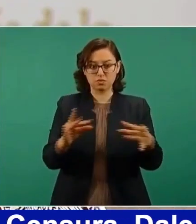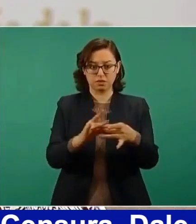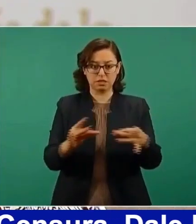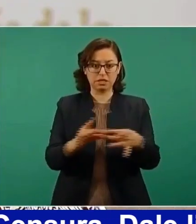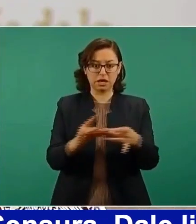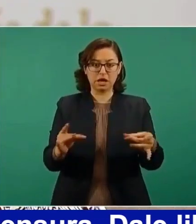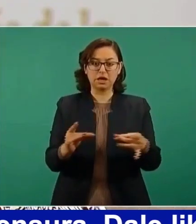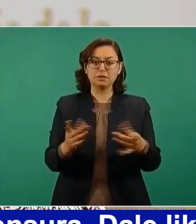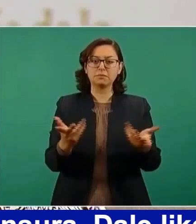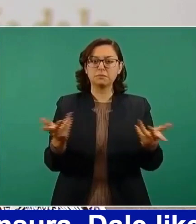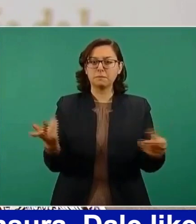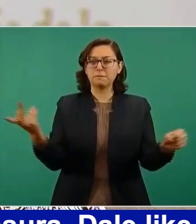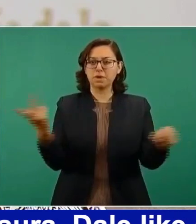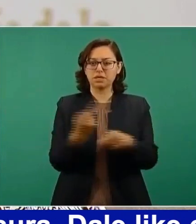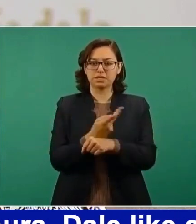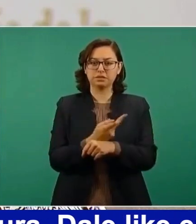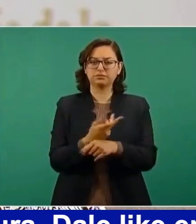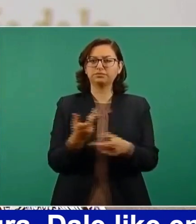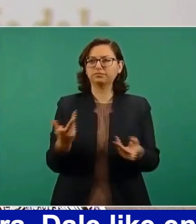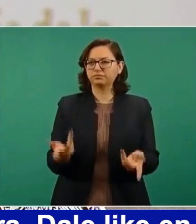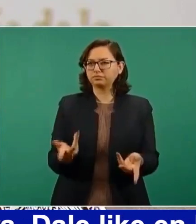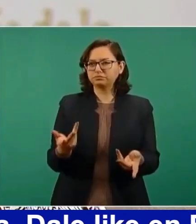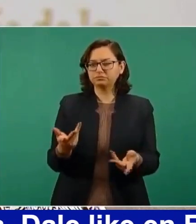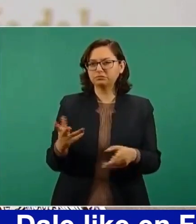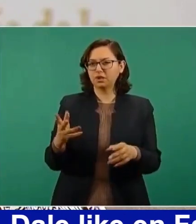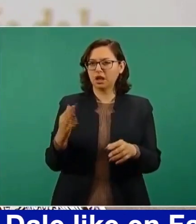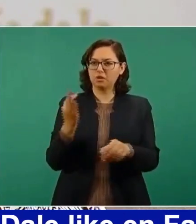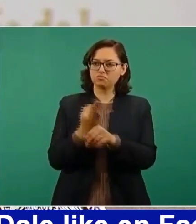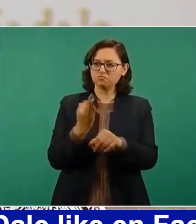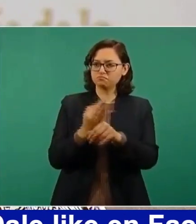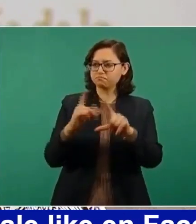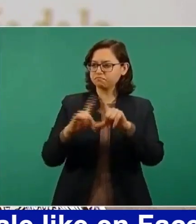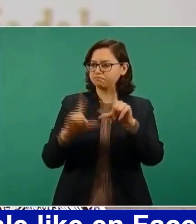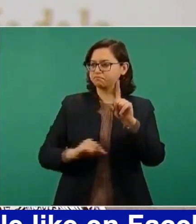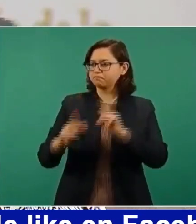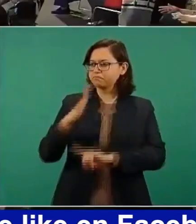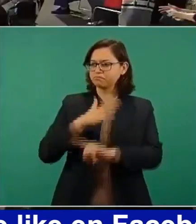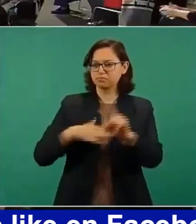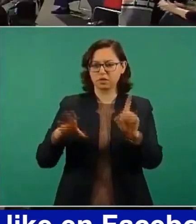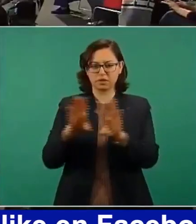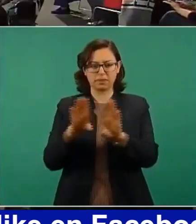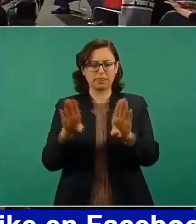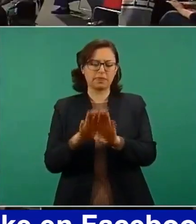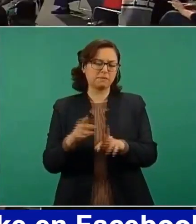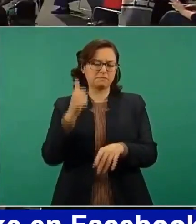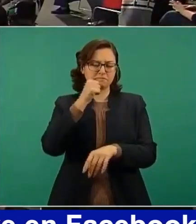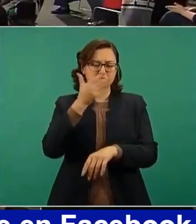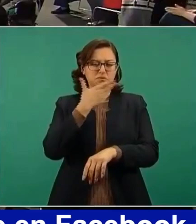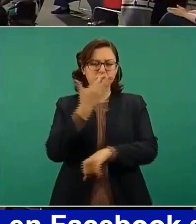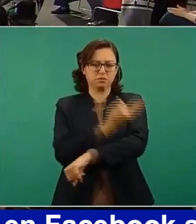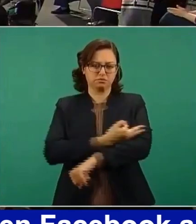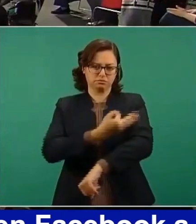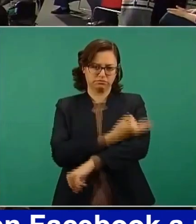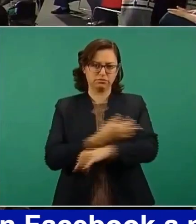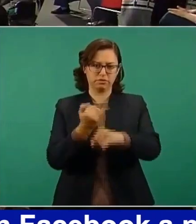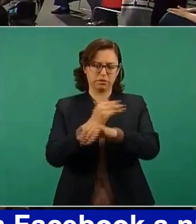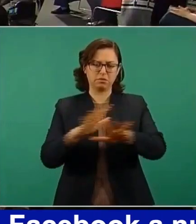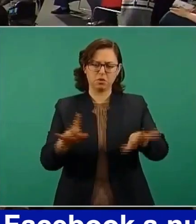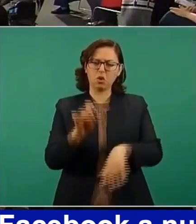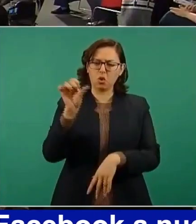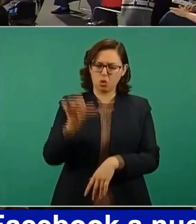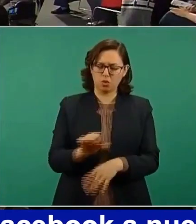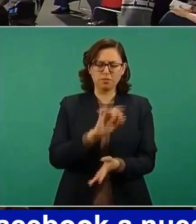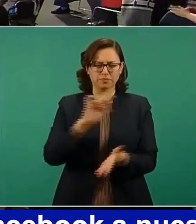a el estado que guarda la epidemia. Entonces, si me pasa la primera imagen, por favor. Como ustedes ven, los que lo